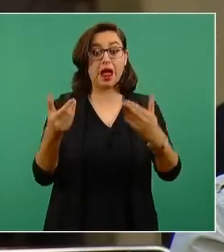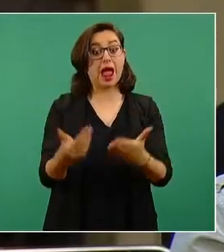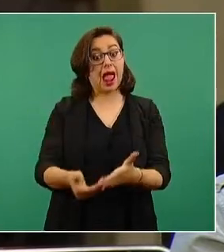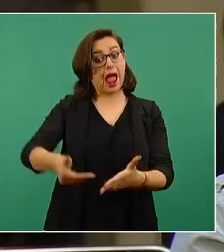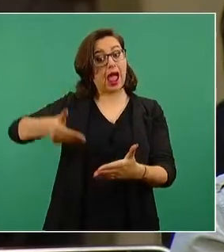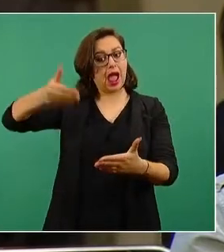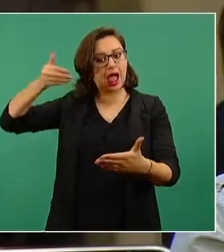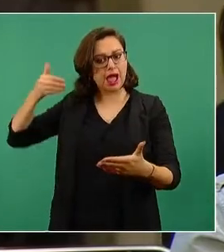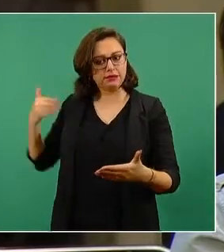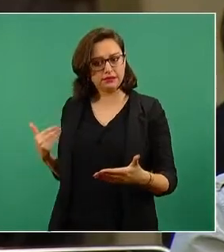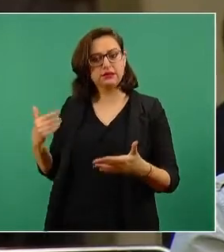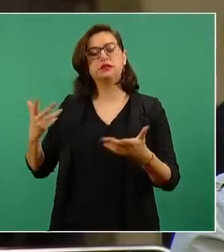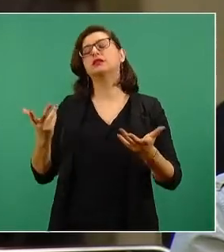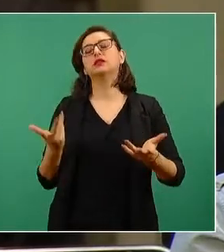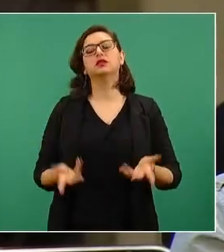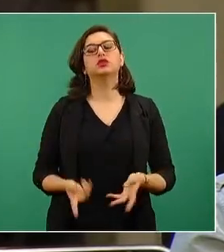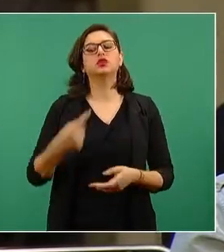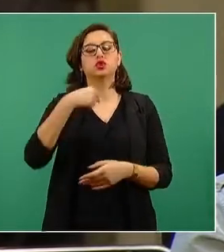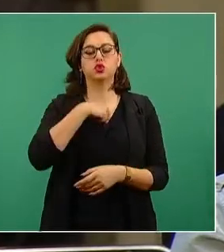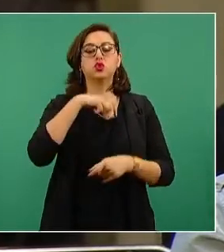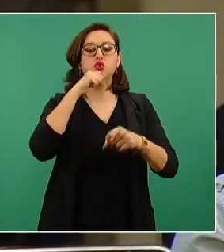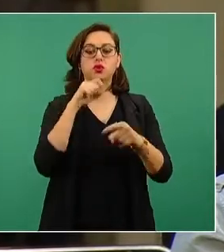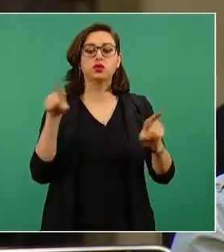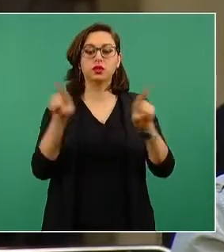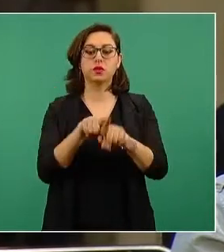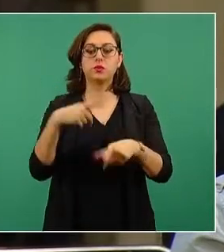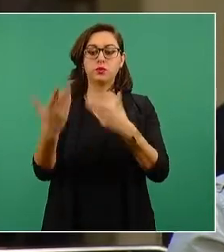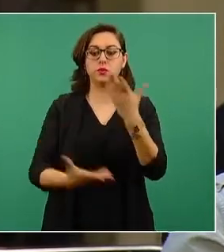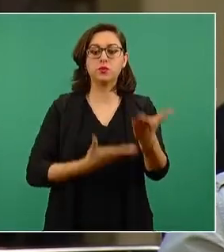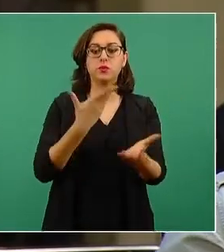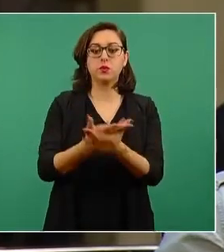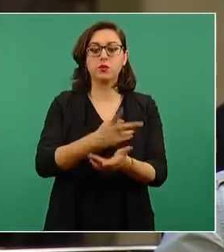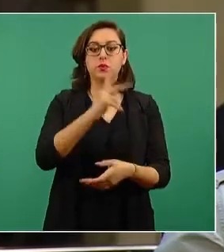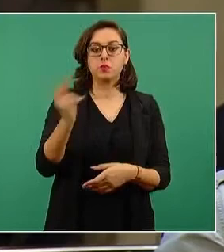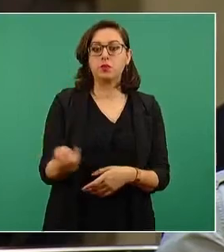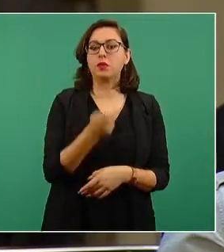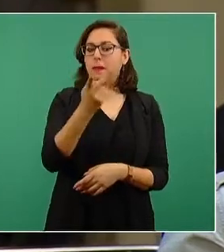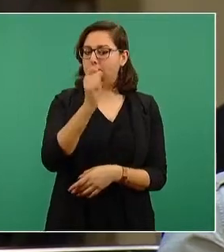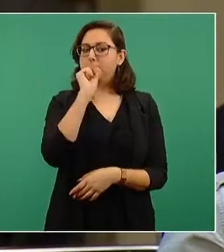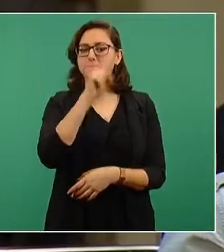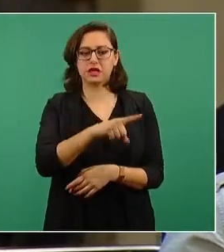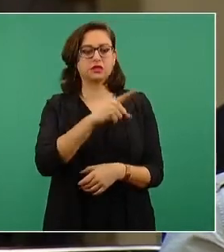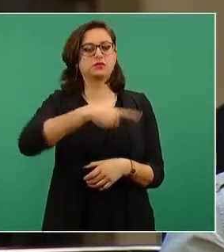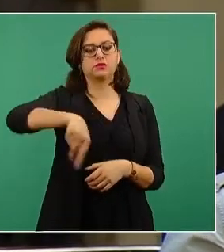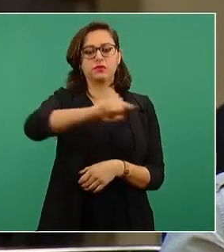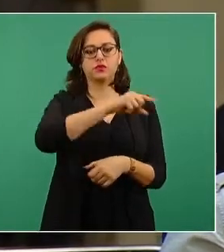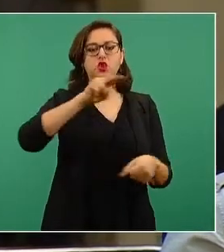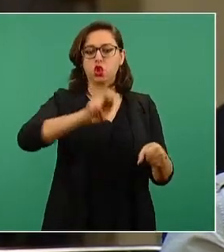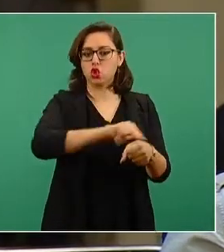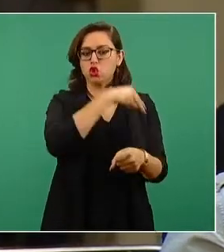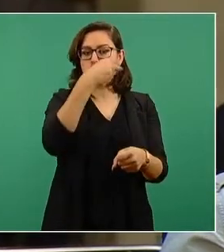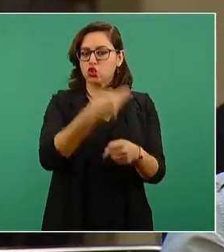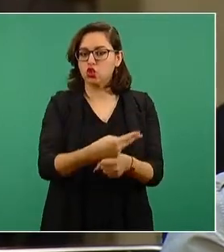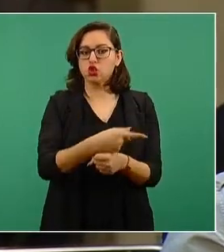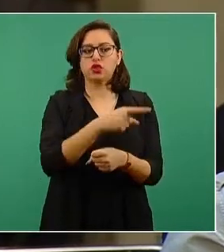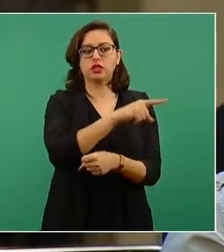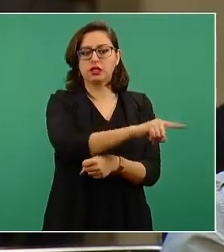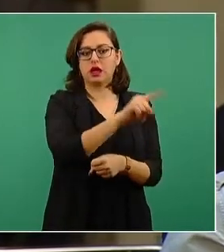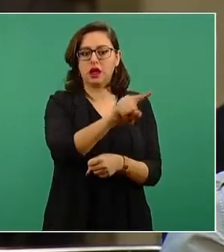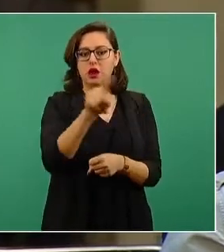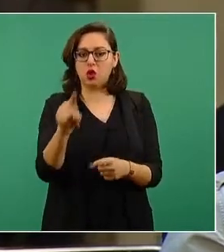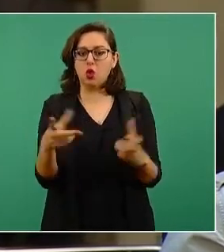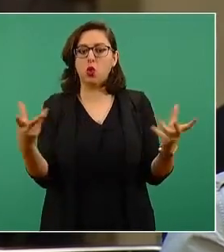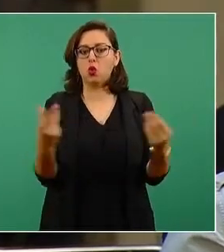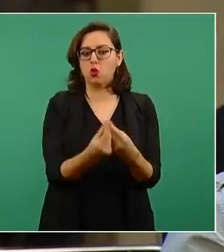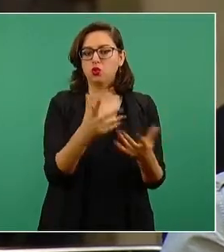la problemática que hay con una serie de notarios coludidos con